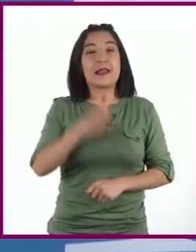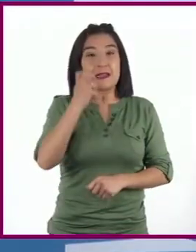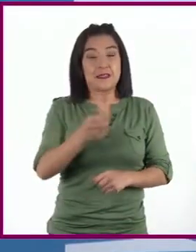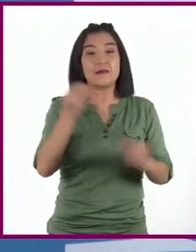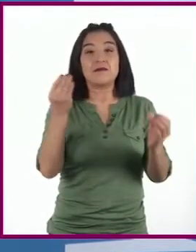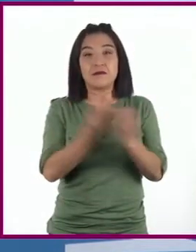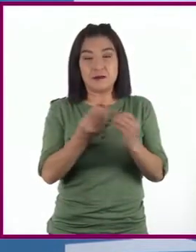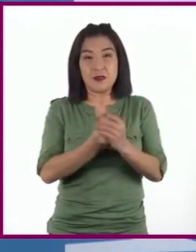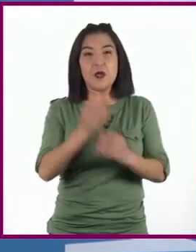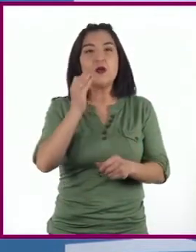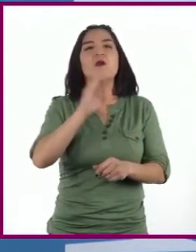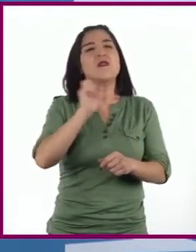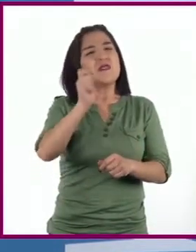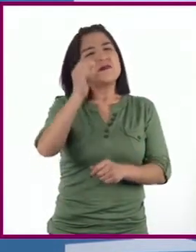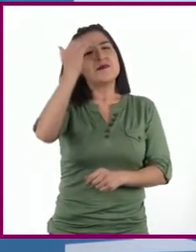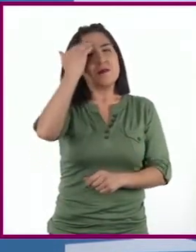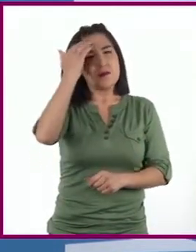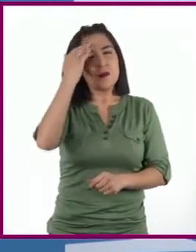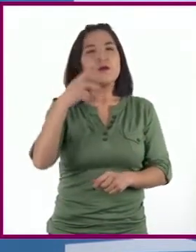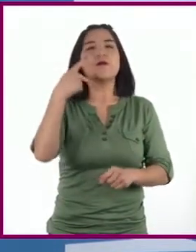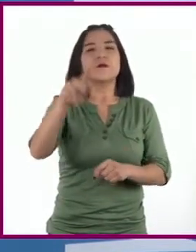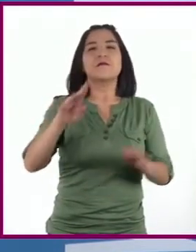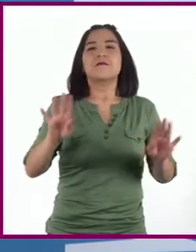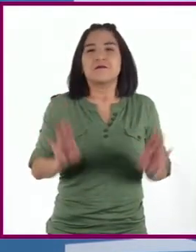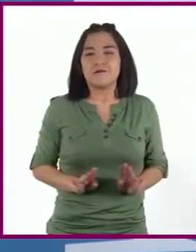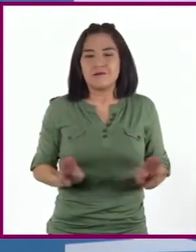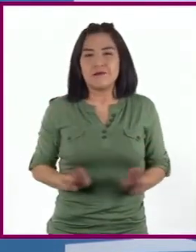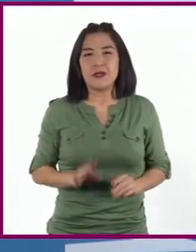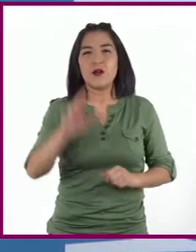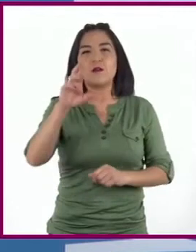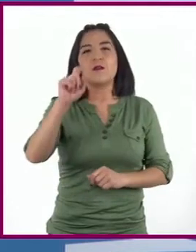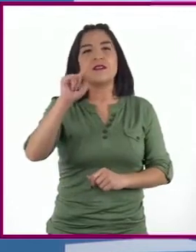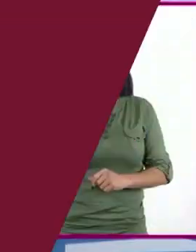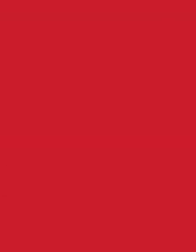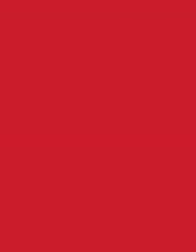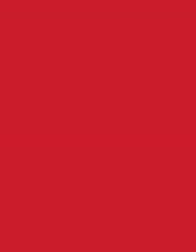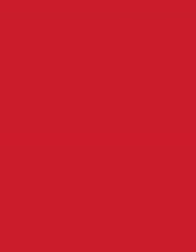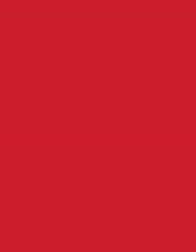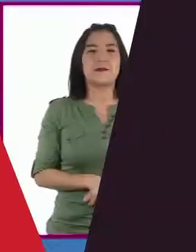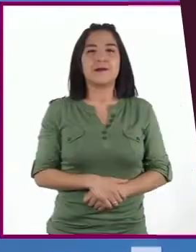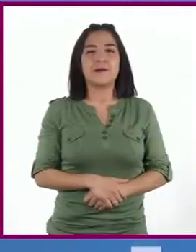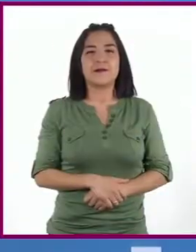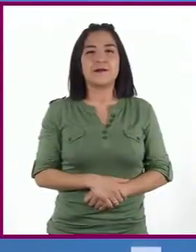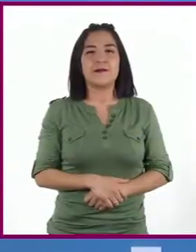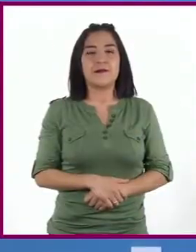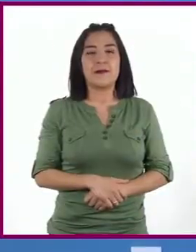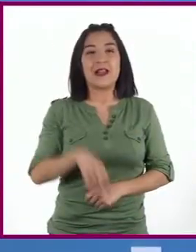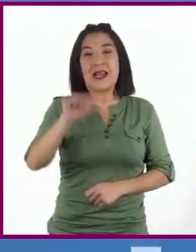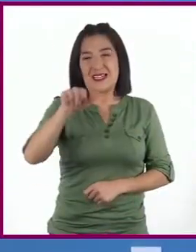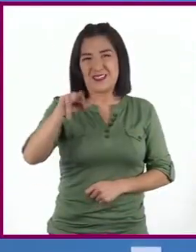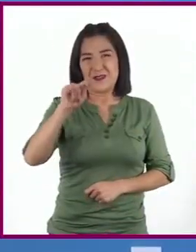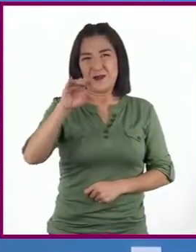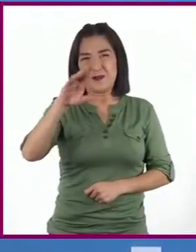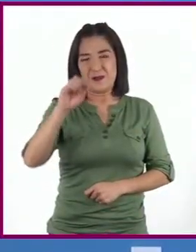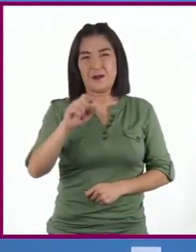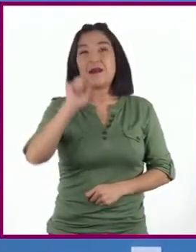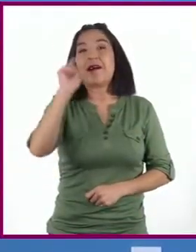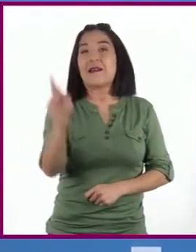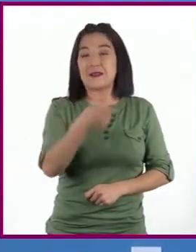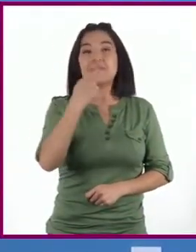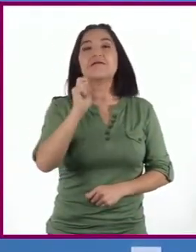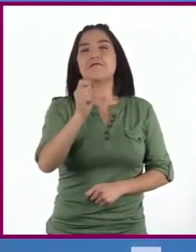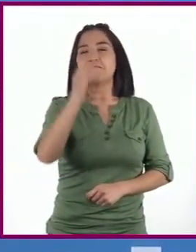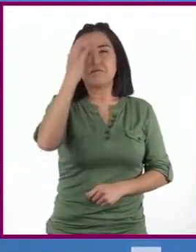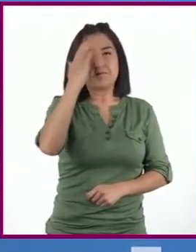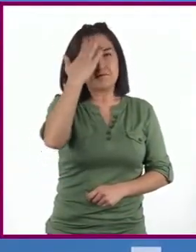sesión vamos a conocer las propiedades de rotación en una figura. Antonio es un excelente alumno